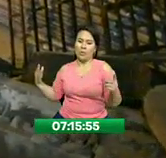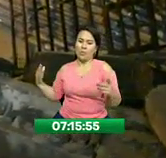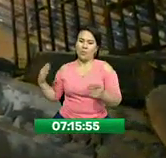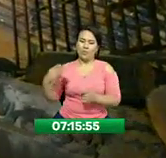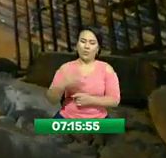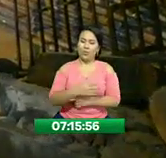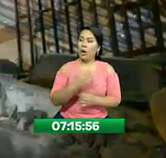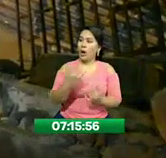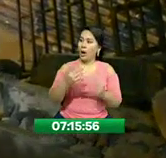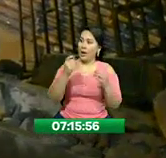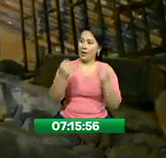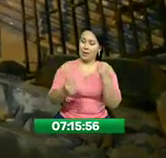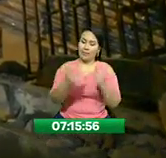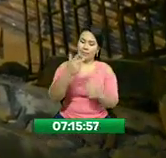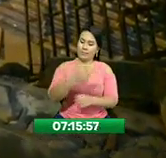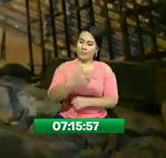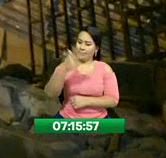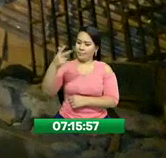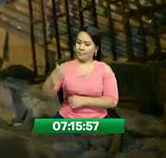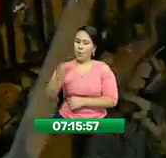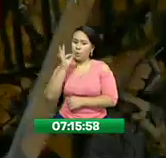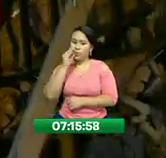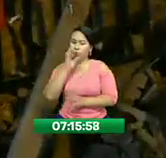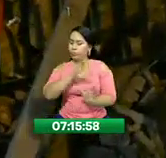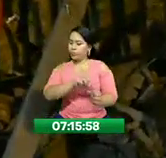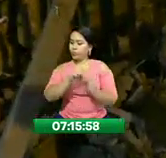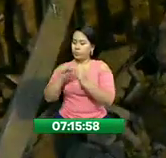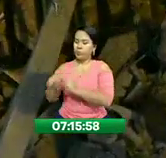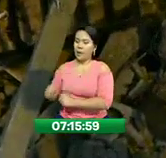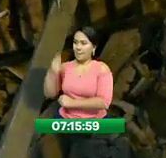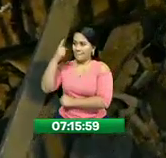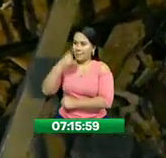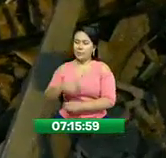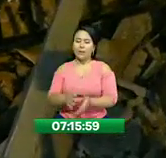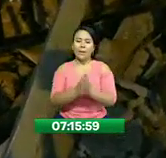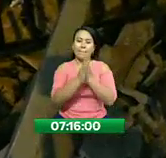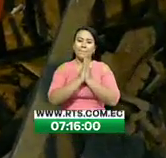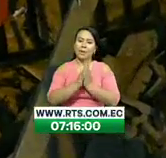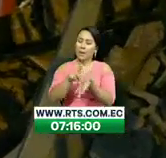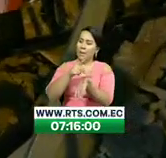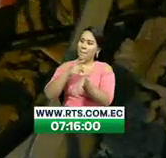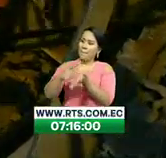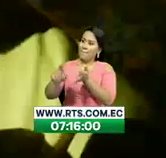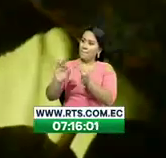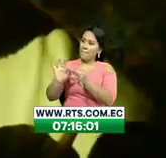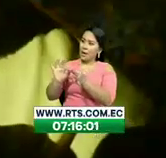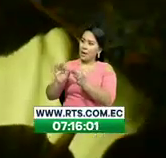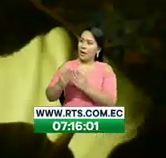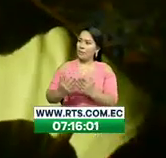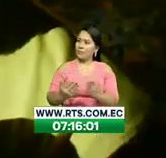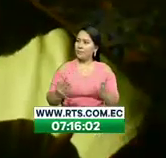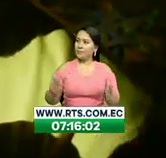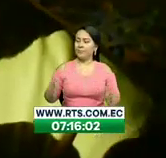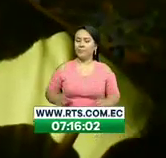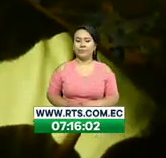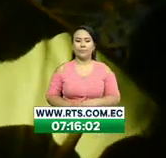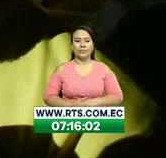fue retenido, mientras que los perjudicados solicitan la reparación de la vivienda. Bueno, lo que queremos es